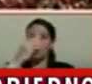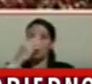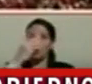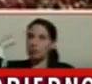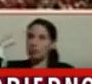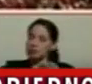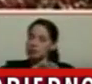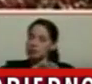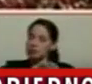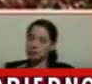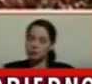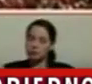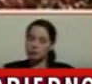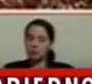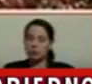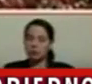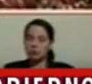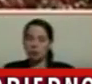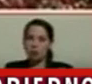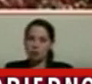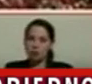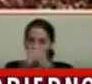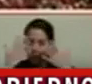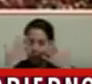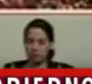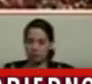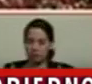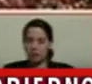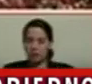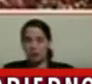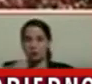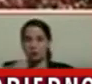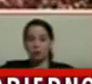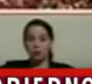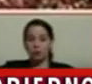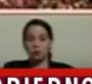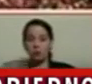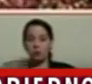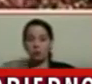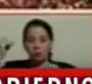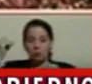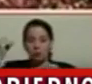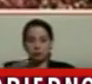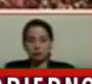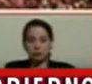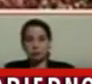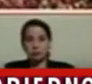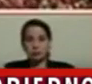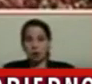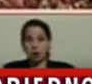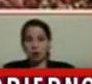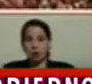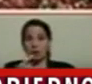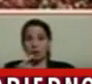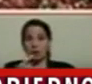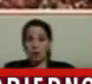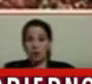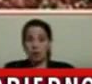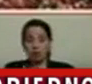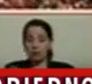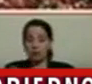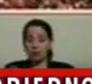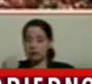amanecemos con la noticia de que un grupo de vendepatria y de traidores pretende usar sus armas